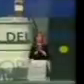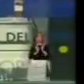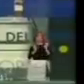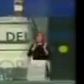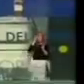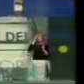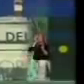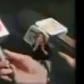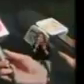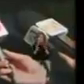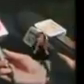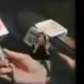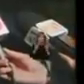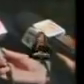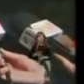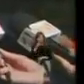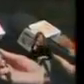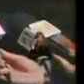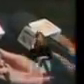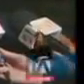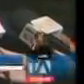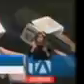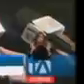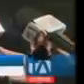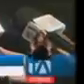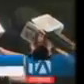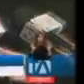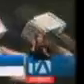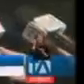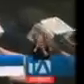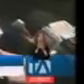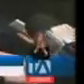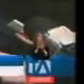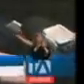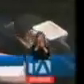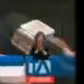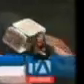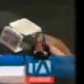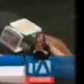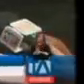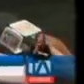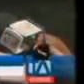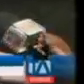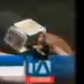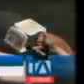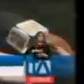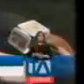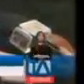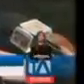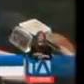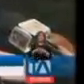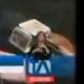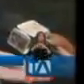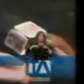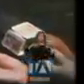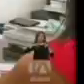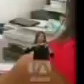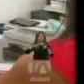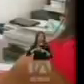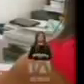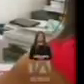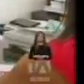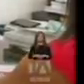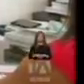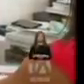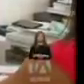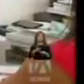audiencia lo dejó claro. El señor juez sabrá resolver conforme a derecho. Ya dispuso en una providencia efectivamente que se proceda a la investigación del 282. El